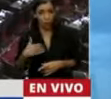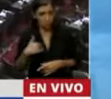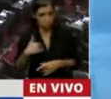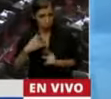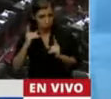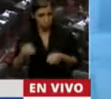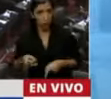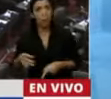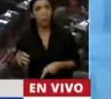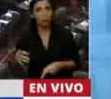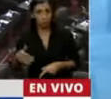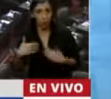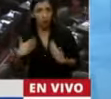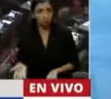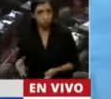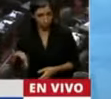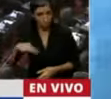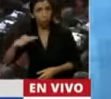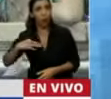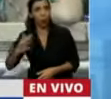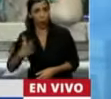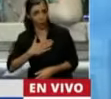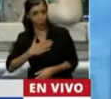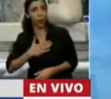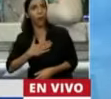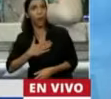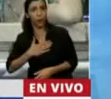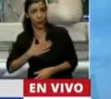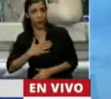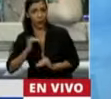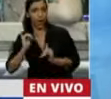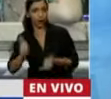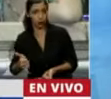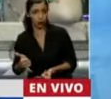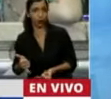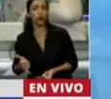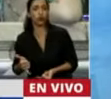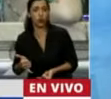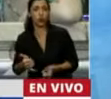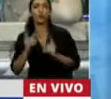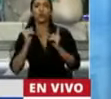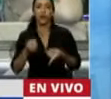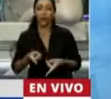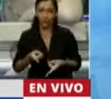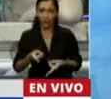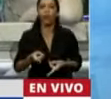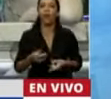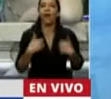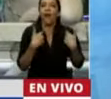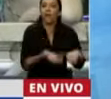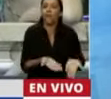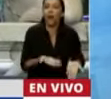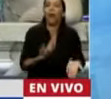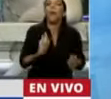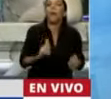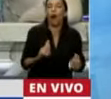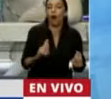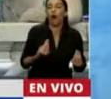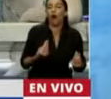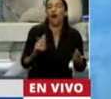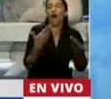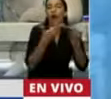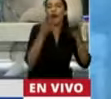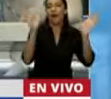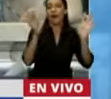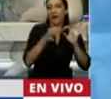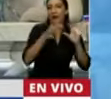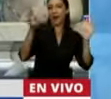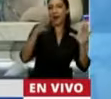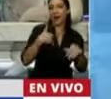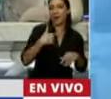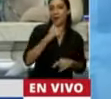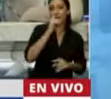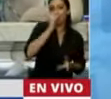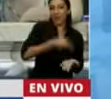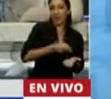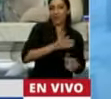Estoy a favor de la vida, pero también estoy a favor de la libertad. Estoy a favor de la igualdad.